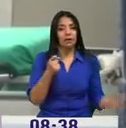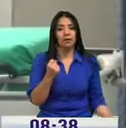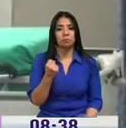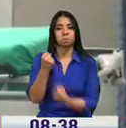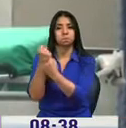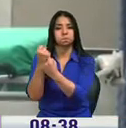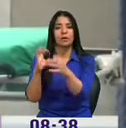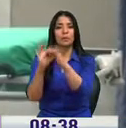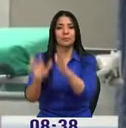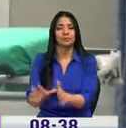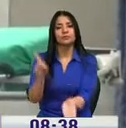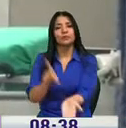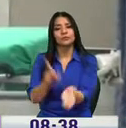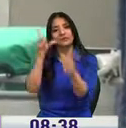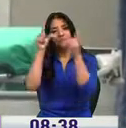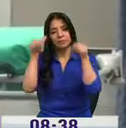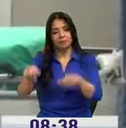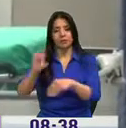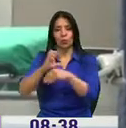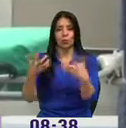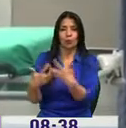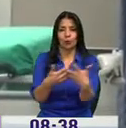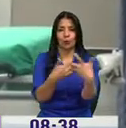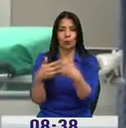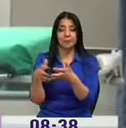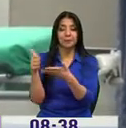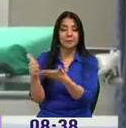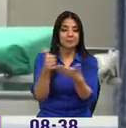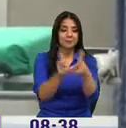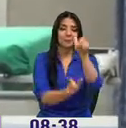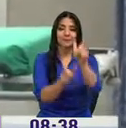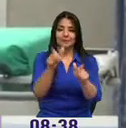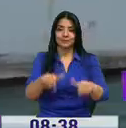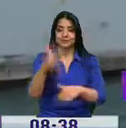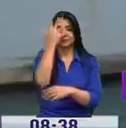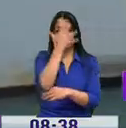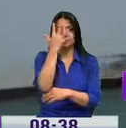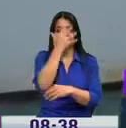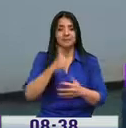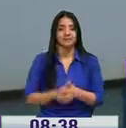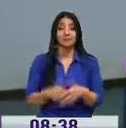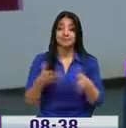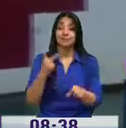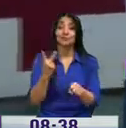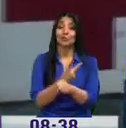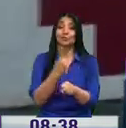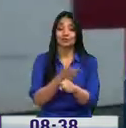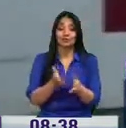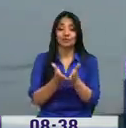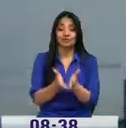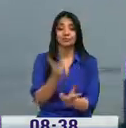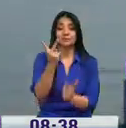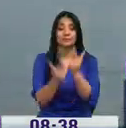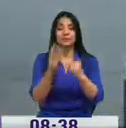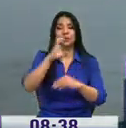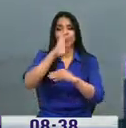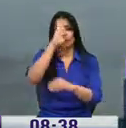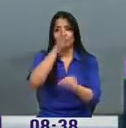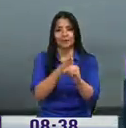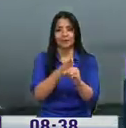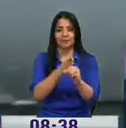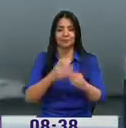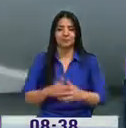sus colegas aquí en Ecuador para el bien de la gente aquí en Esmeraldas. Es la segunda ocasión que el Comfort visita Ecuador en una misión